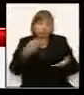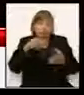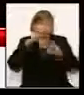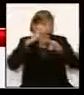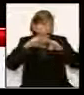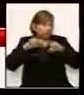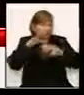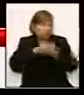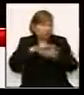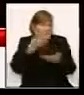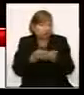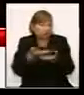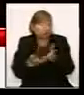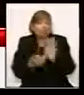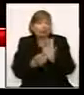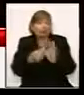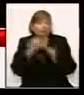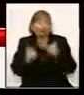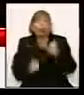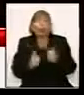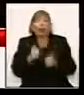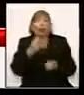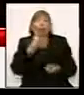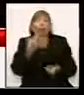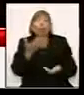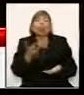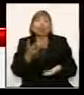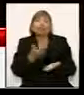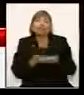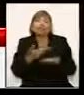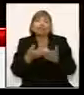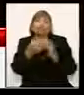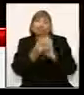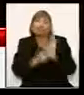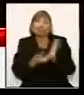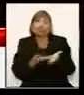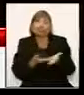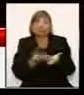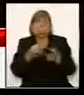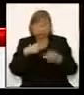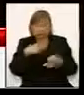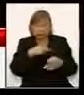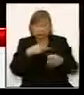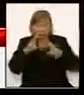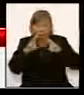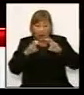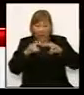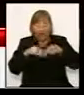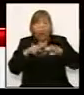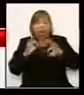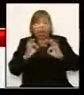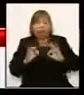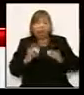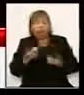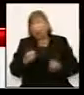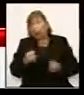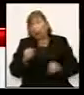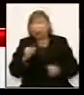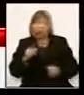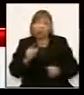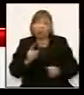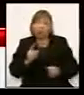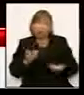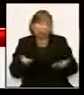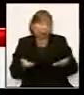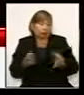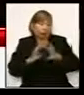estudios del proponente señalarán cuál es su propuesta y nosotros la evaluaremos en el marco de la concesión, de las